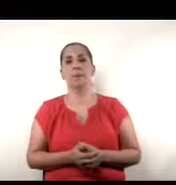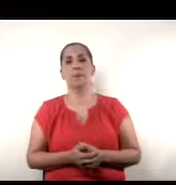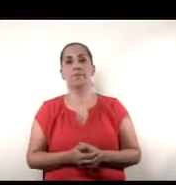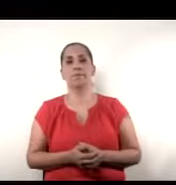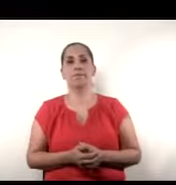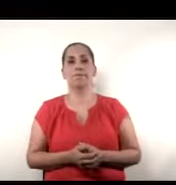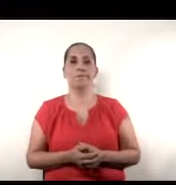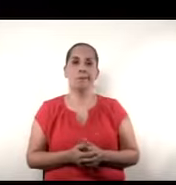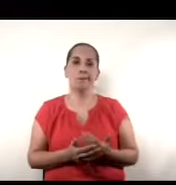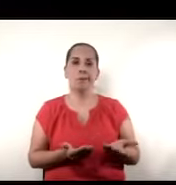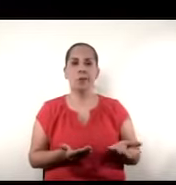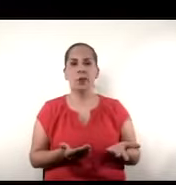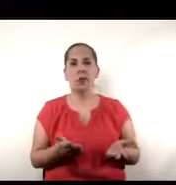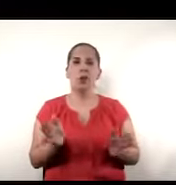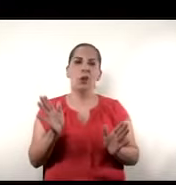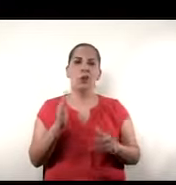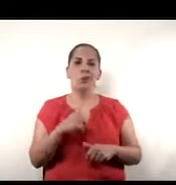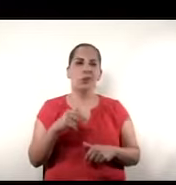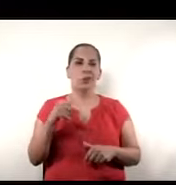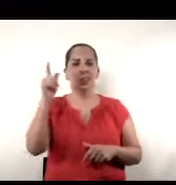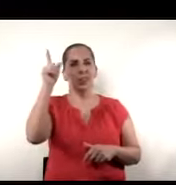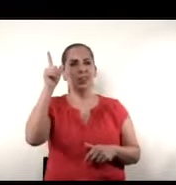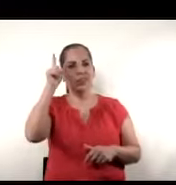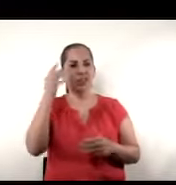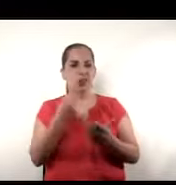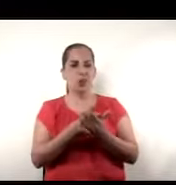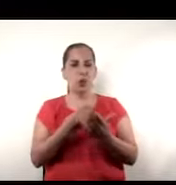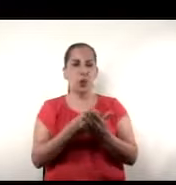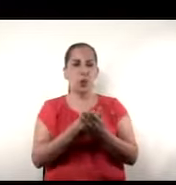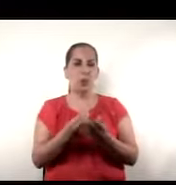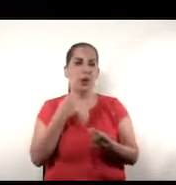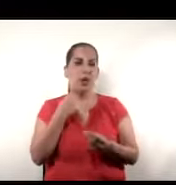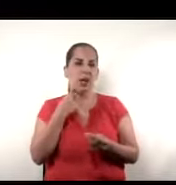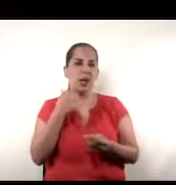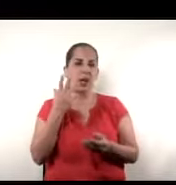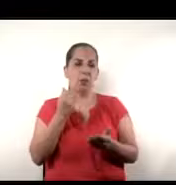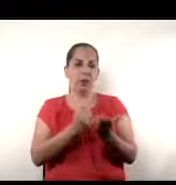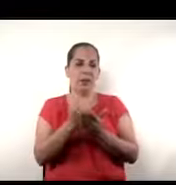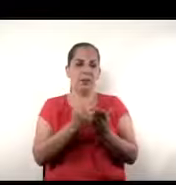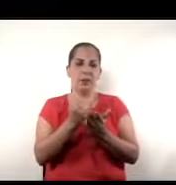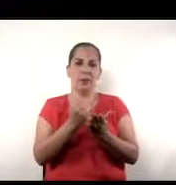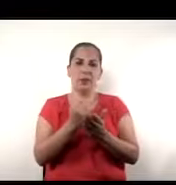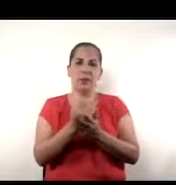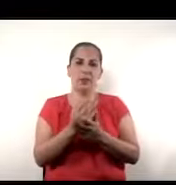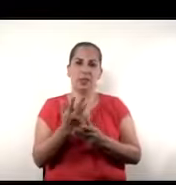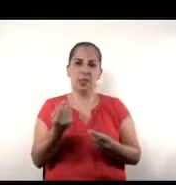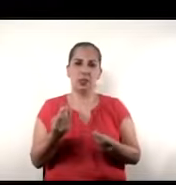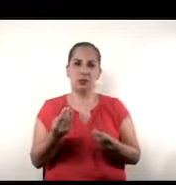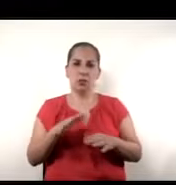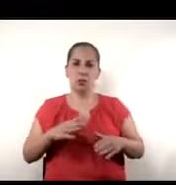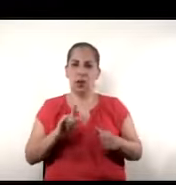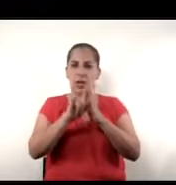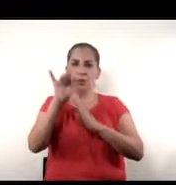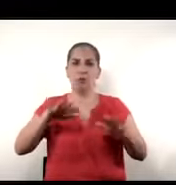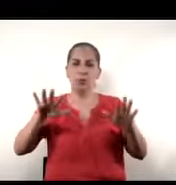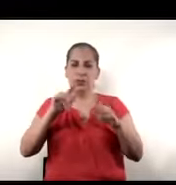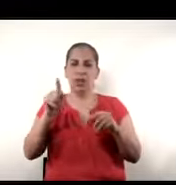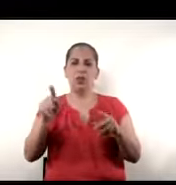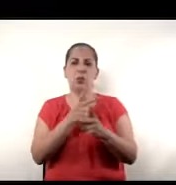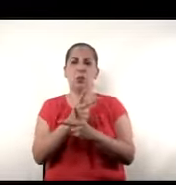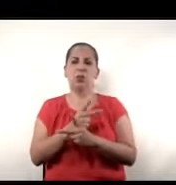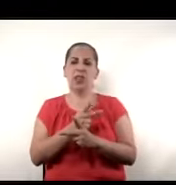¿Qué sentido tiene los aranceles para los equipos necesarios para la investigación aeroespacial? ¿A quién está protegiendo eso?